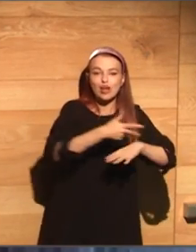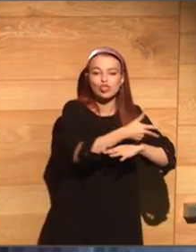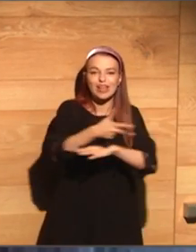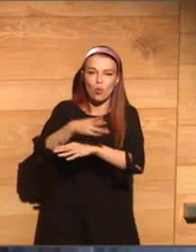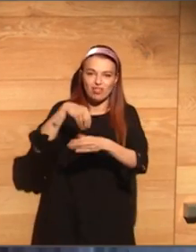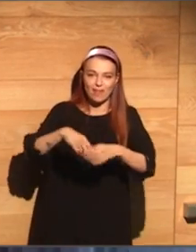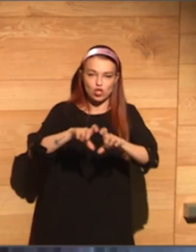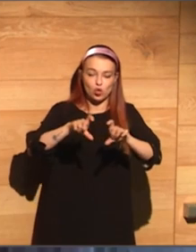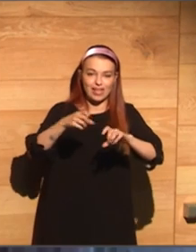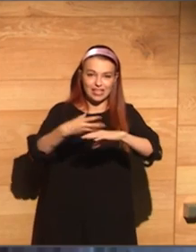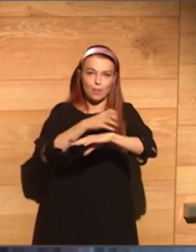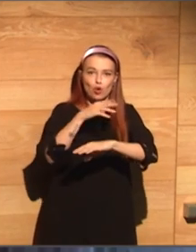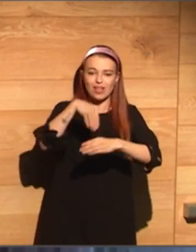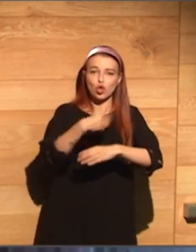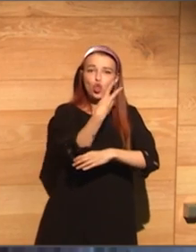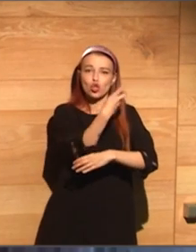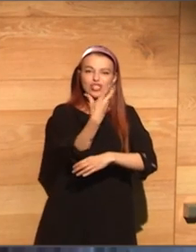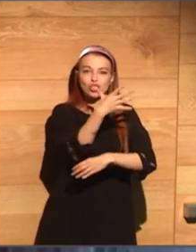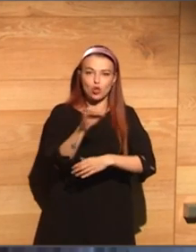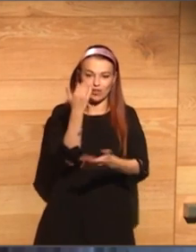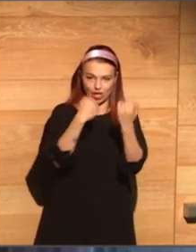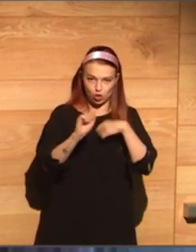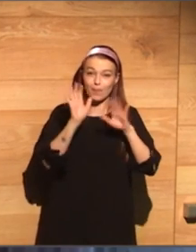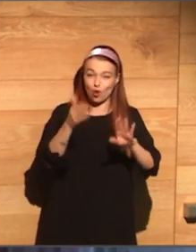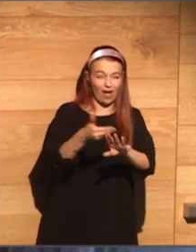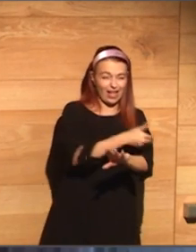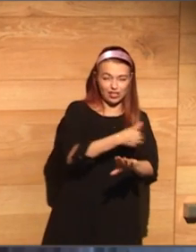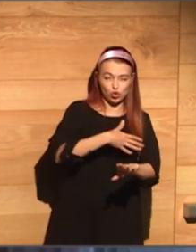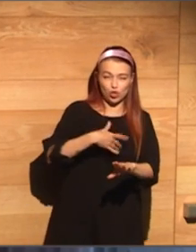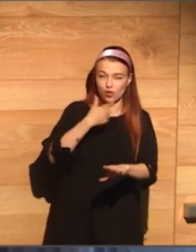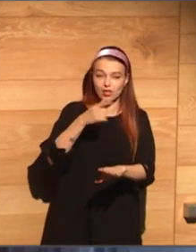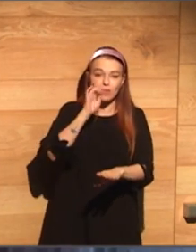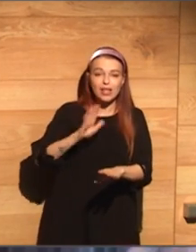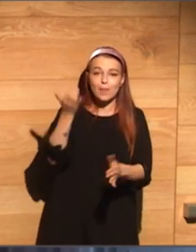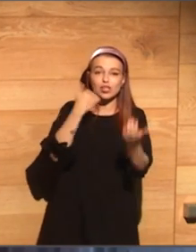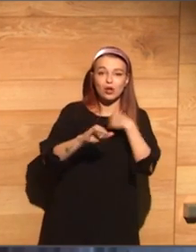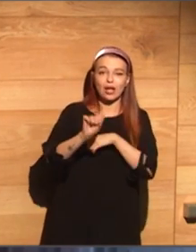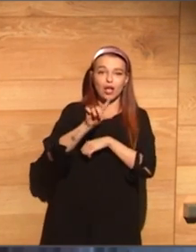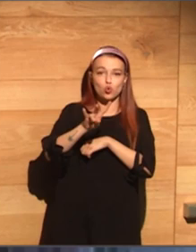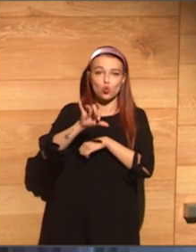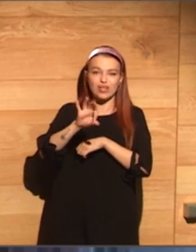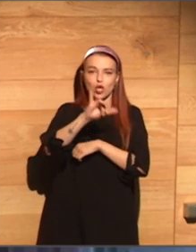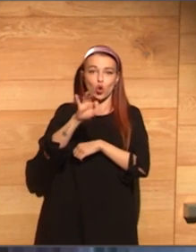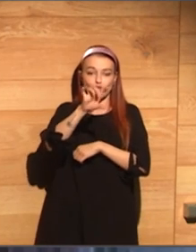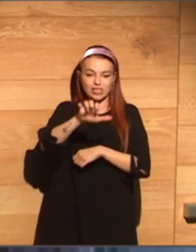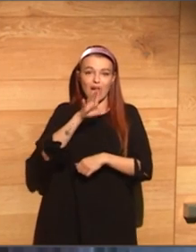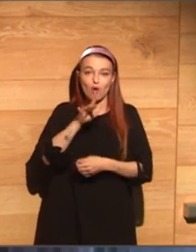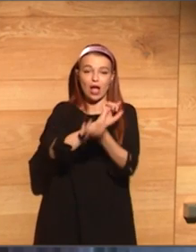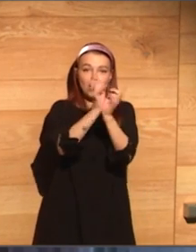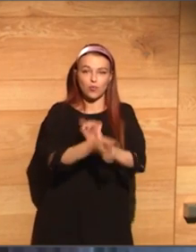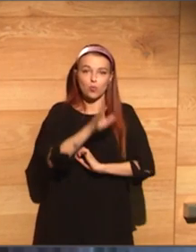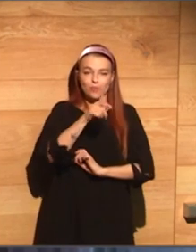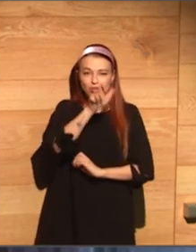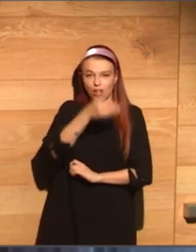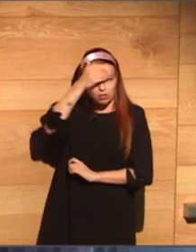sus 250 actores después, si queréis. Pero antes de nada, ¿no os parece que el personaje de Luis José me lo han cambiado? Que este no es mi retrasado